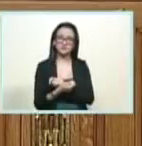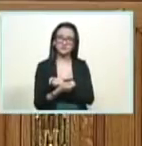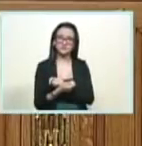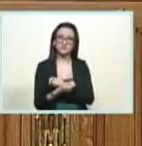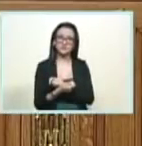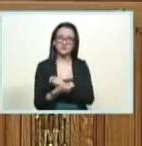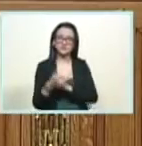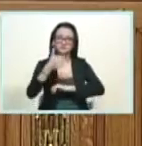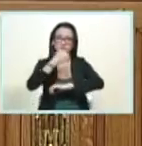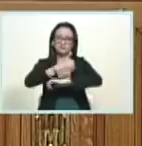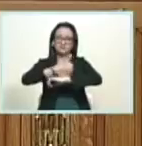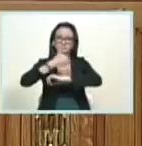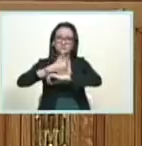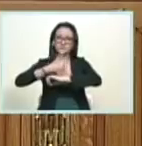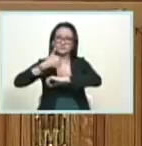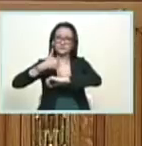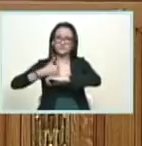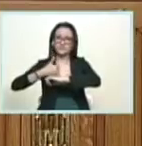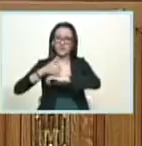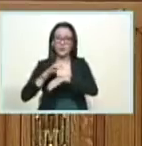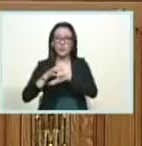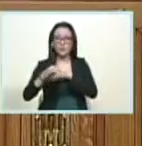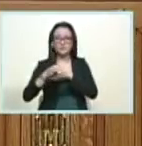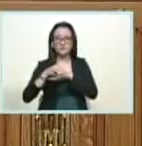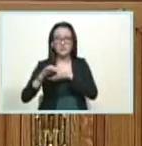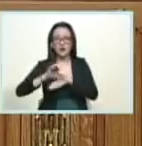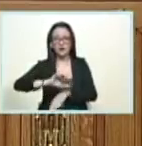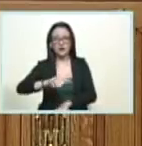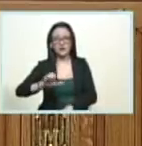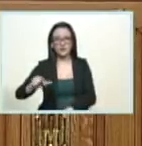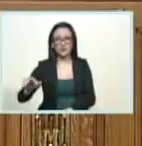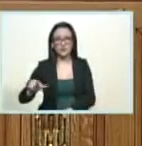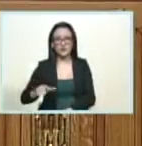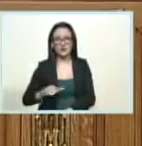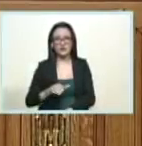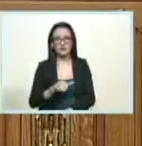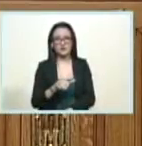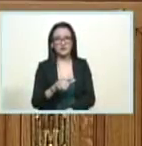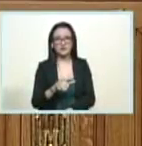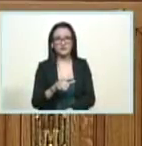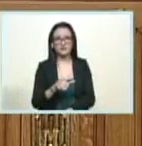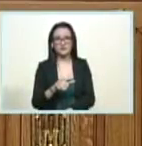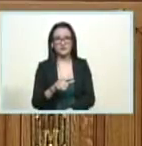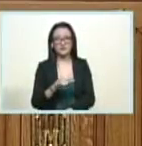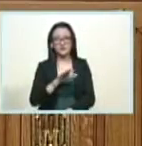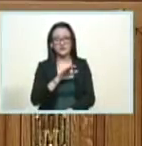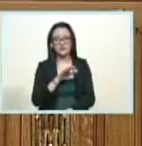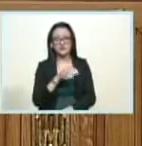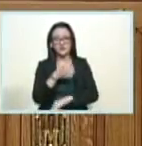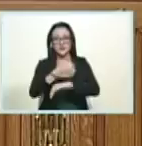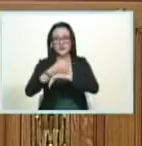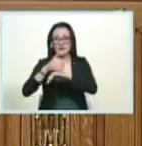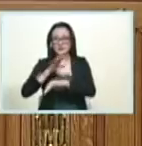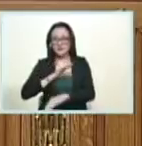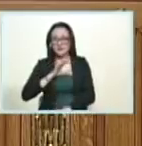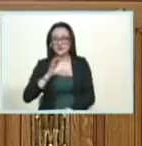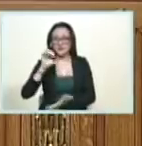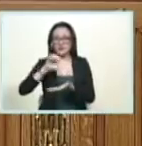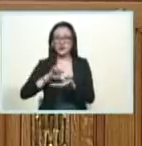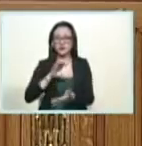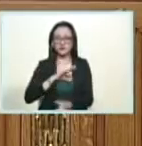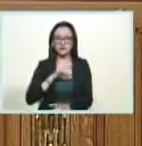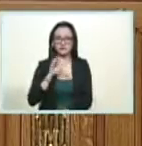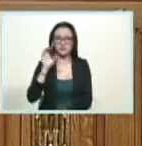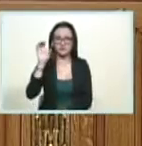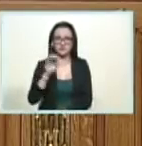electoralmente las autoridades municipales, regionales y la autoridad del Poder Ejecutivo Central del